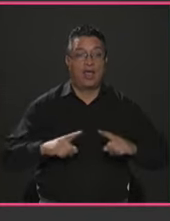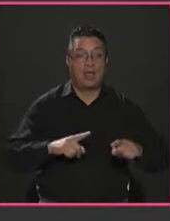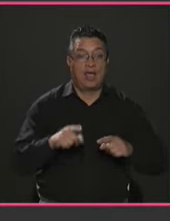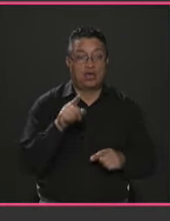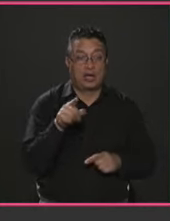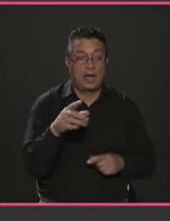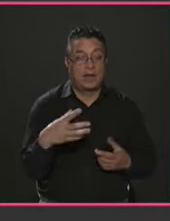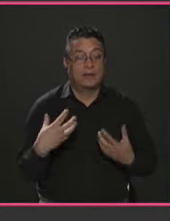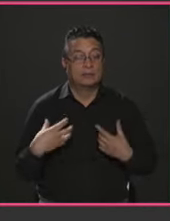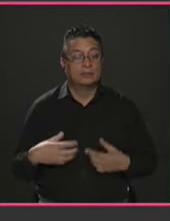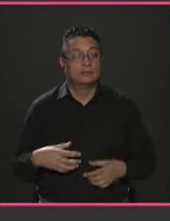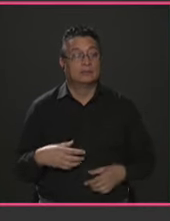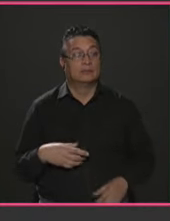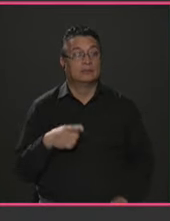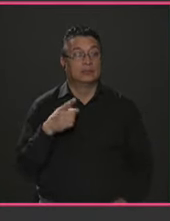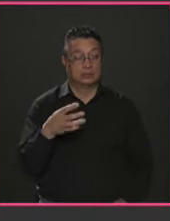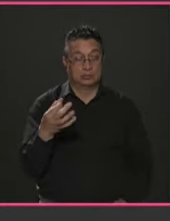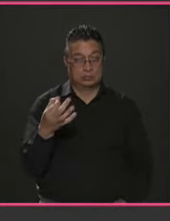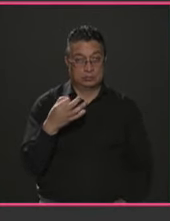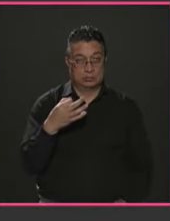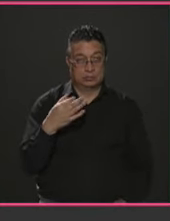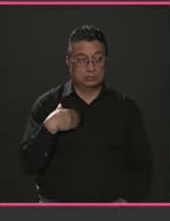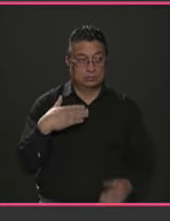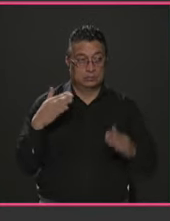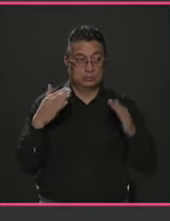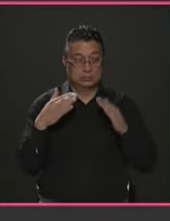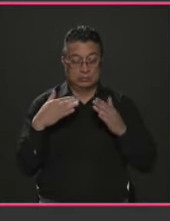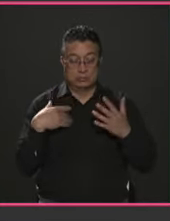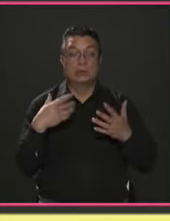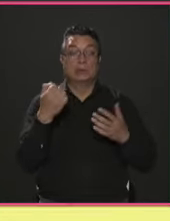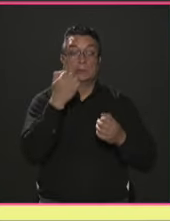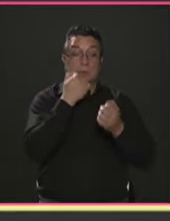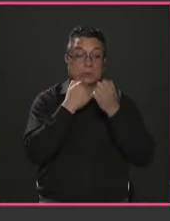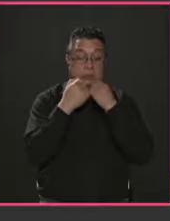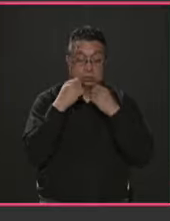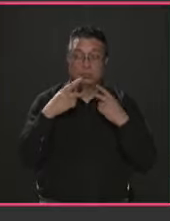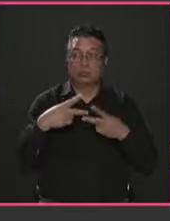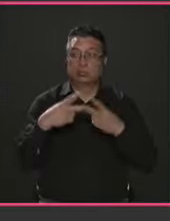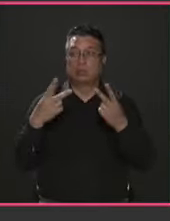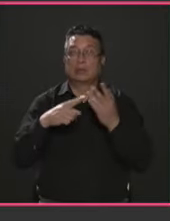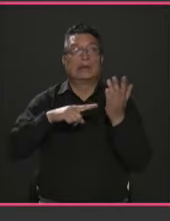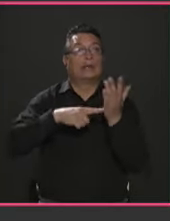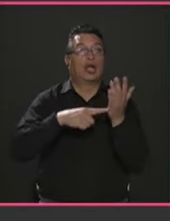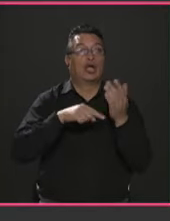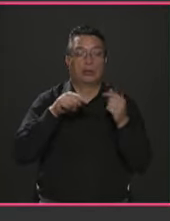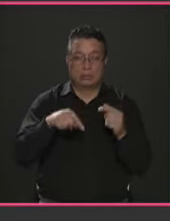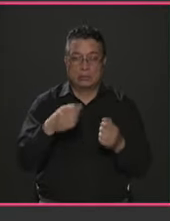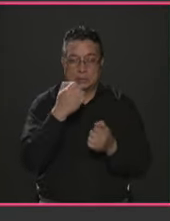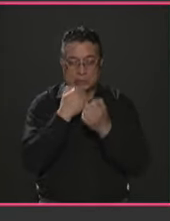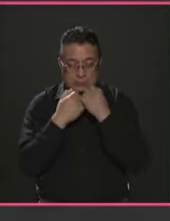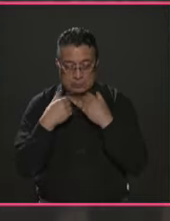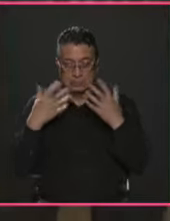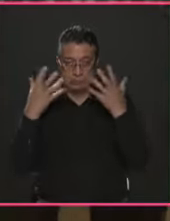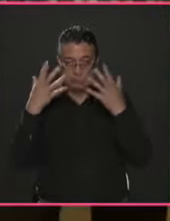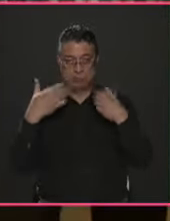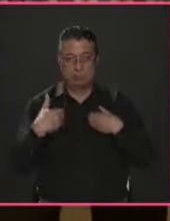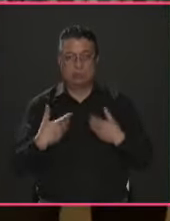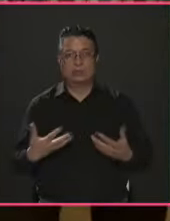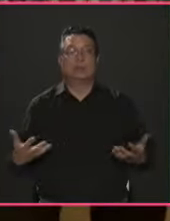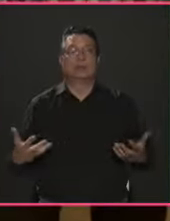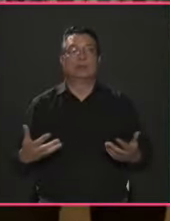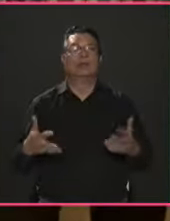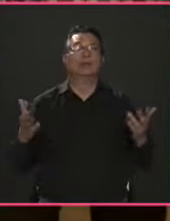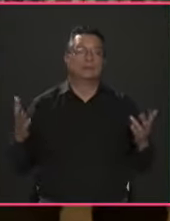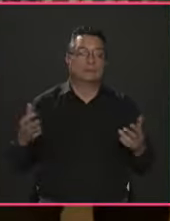Magallanes ustedes van a decir en sus casas en casa de herrero Pillo de palo que estamos acá con algún problema tecnológico de la conexión Pero bueno